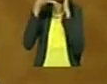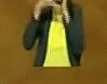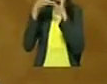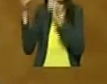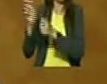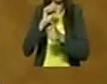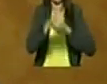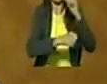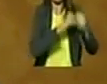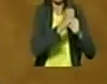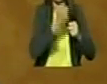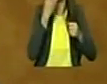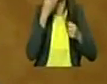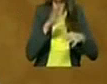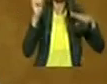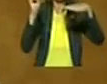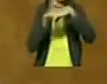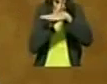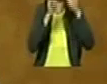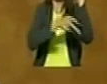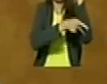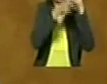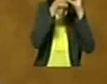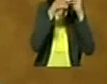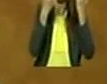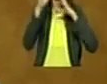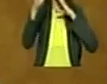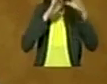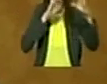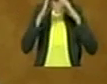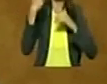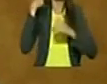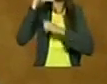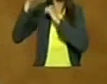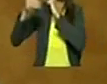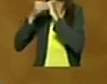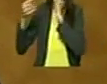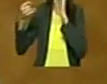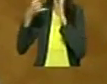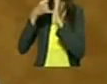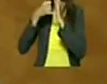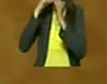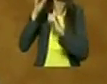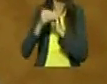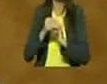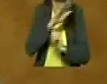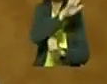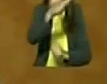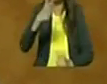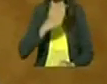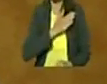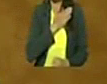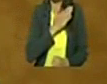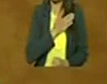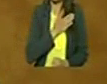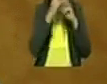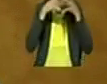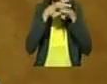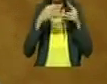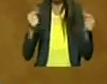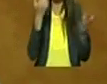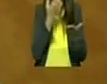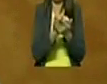las del sector bancario, petrolero y telecomunicaciones. Conciudadanos, tengan confianza en nuestro sistema financiero. Qué